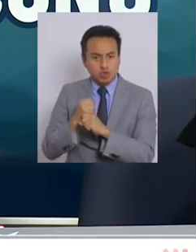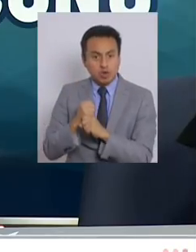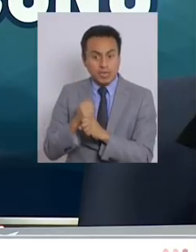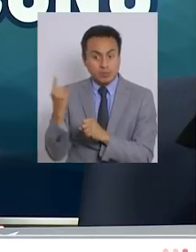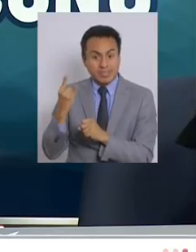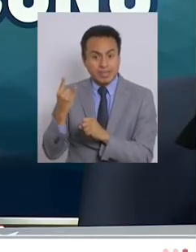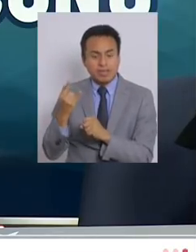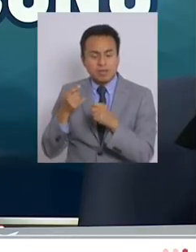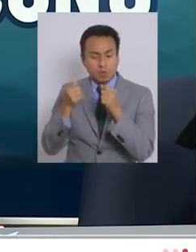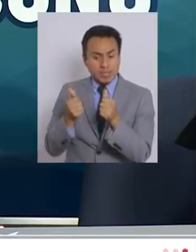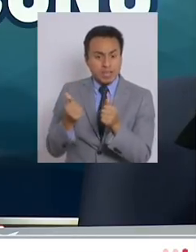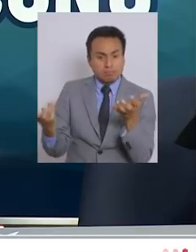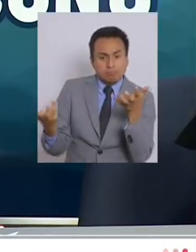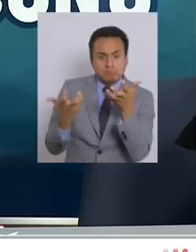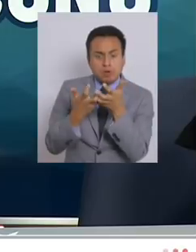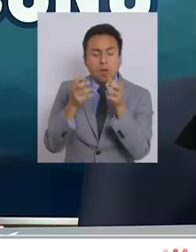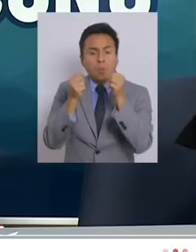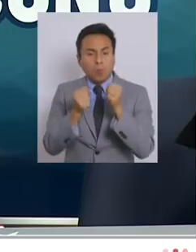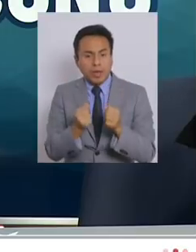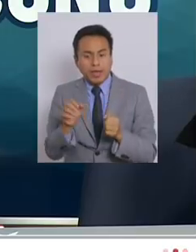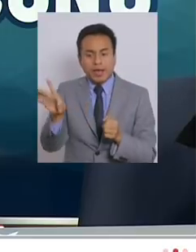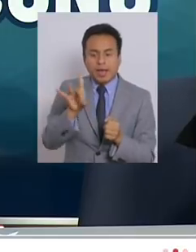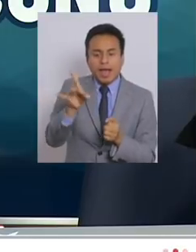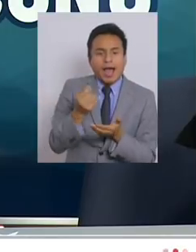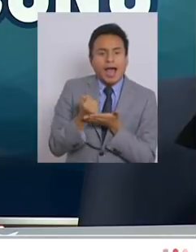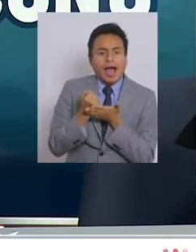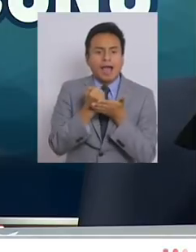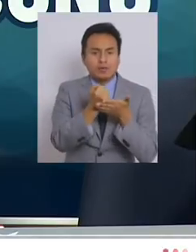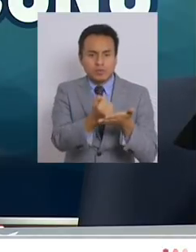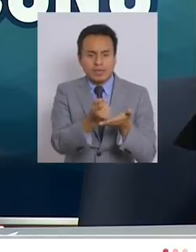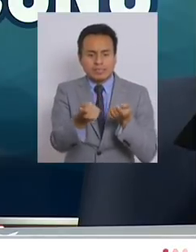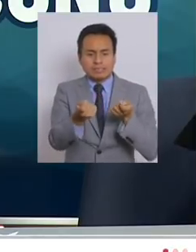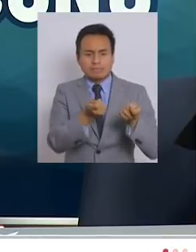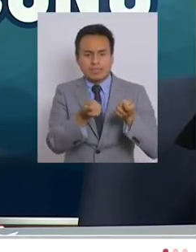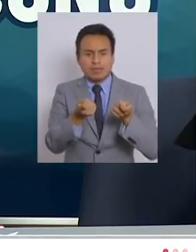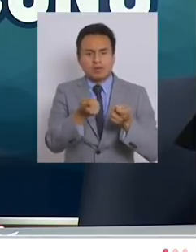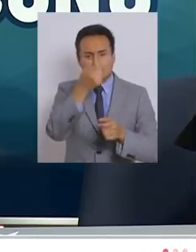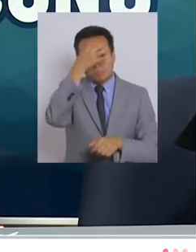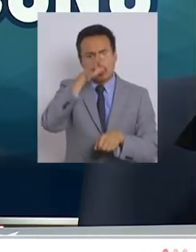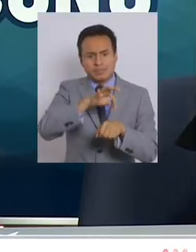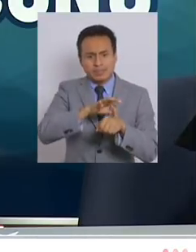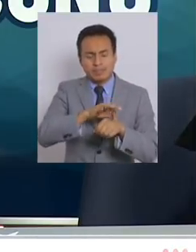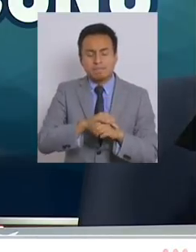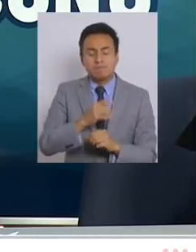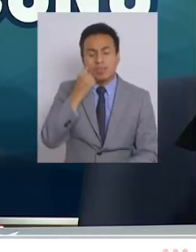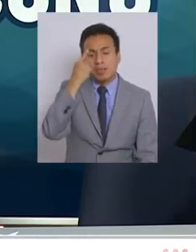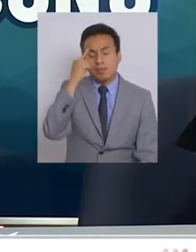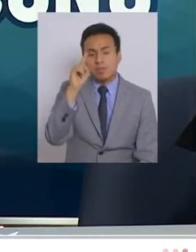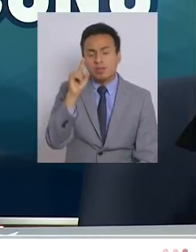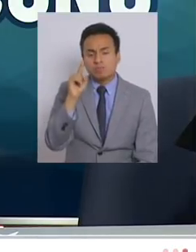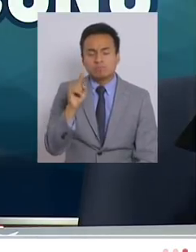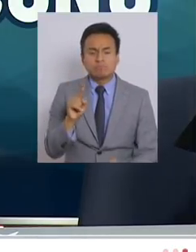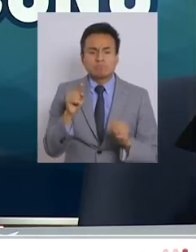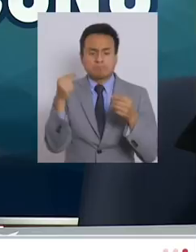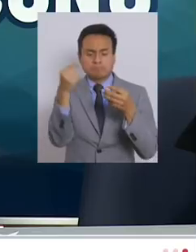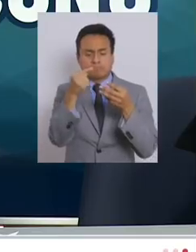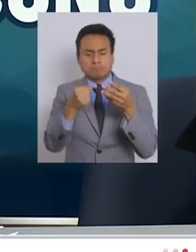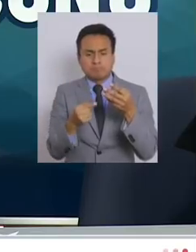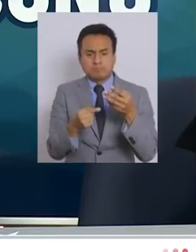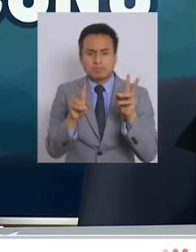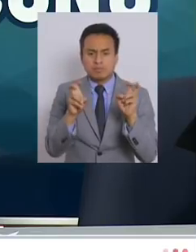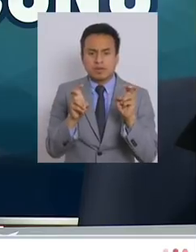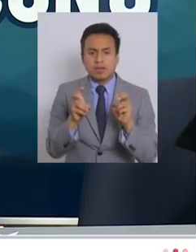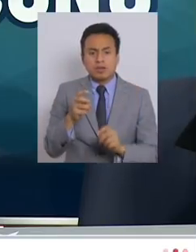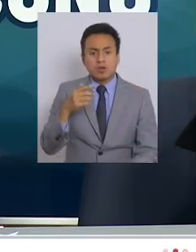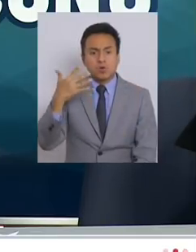de acuerdo a sus competencias puedan también ayudar en el manejo de los pacientes pero nada de eso es